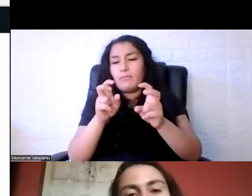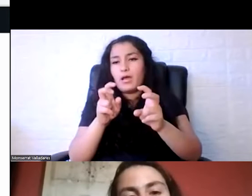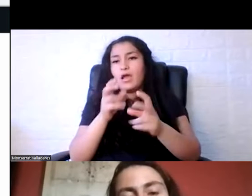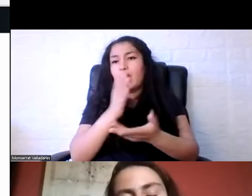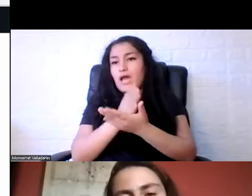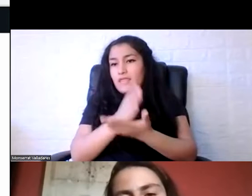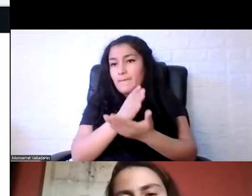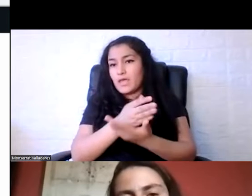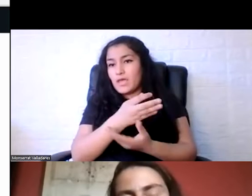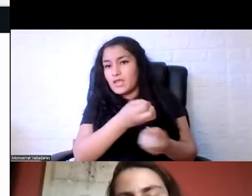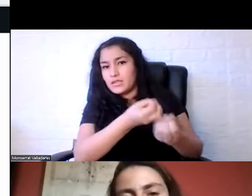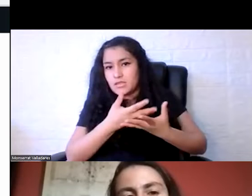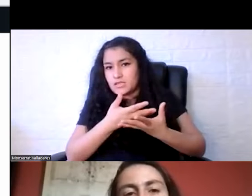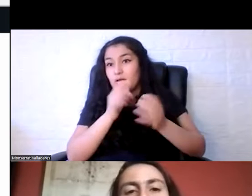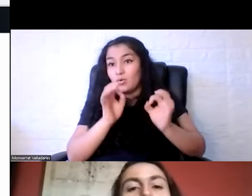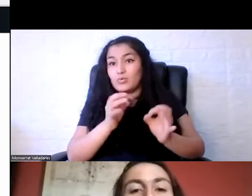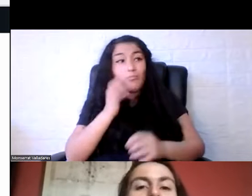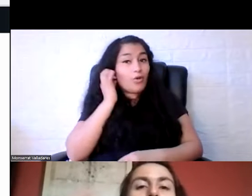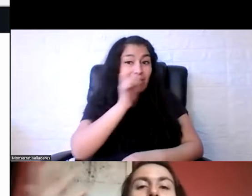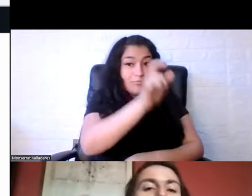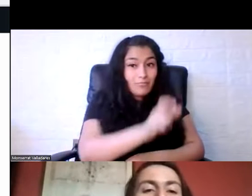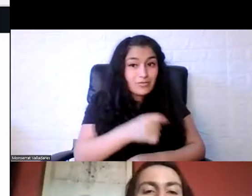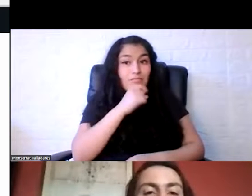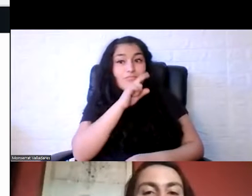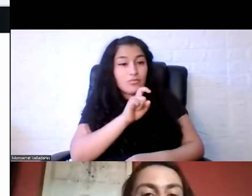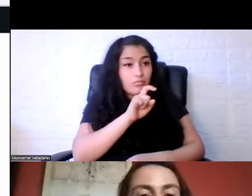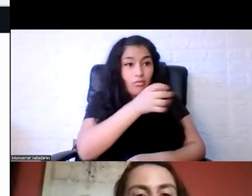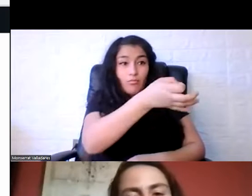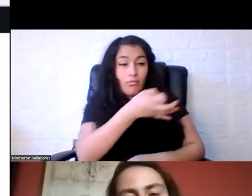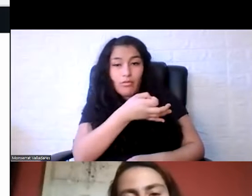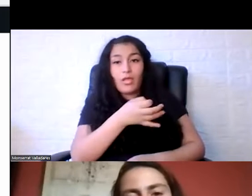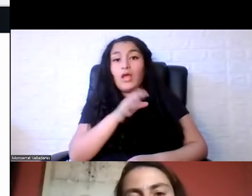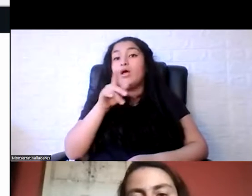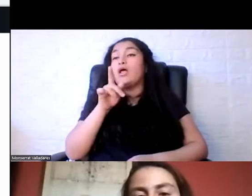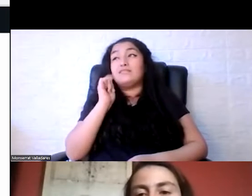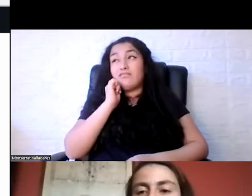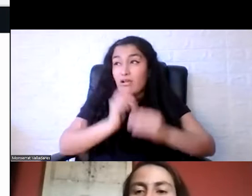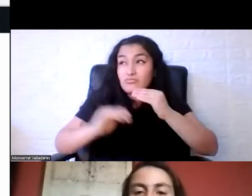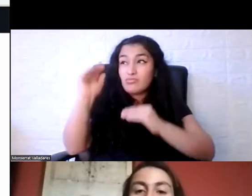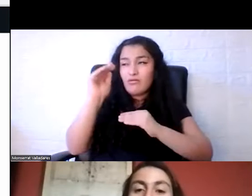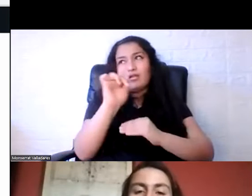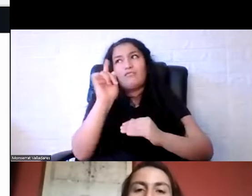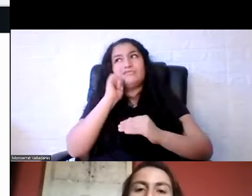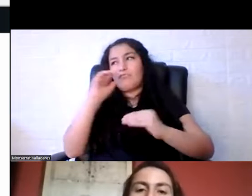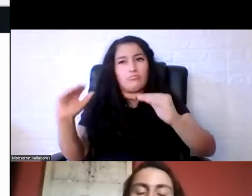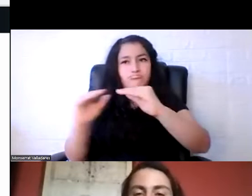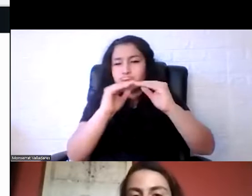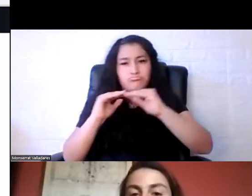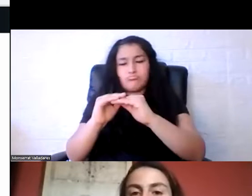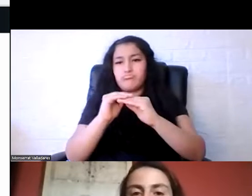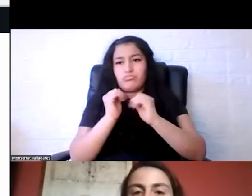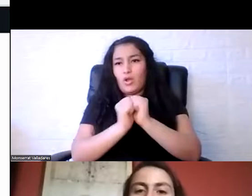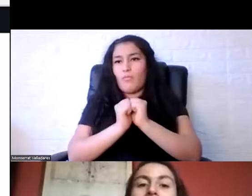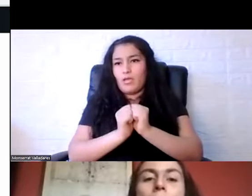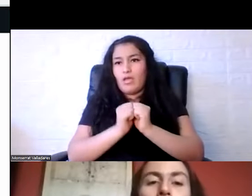me decía esta persona que entrevisté a esta mujer, no puede estar por sobre, debe ser un aliado. Y muchas veces ella siente que llegan las feministas con una dimensión